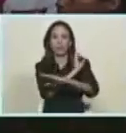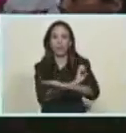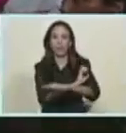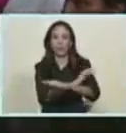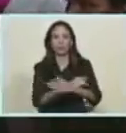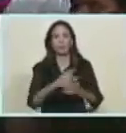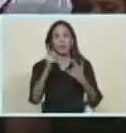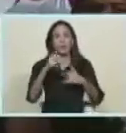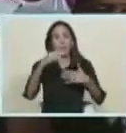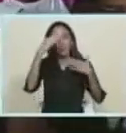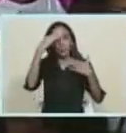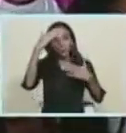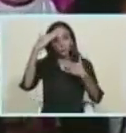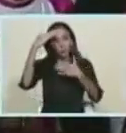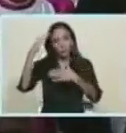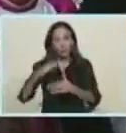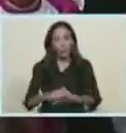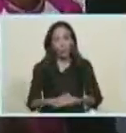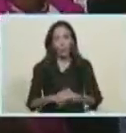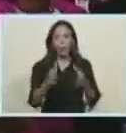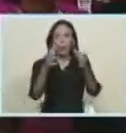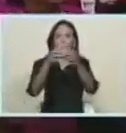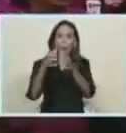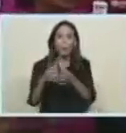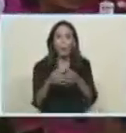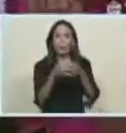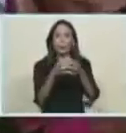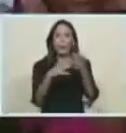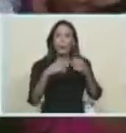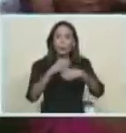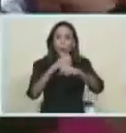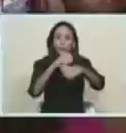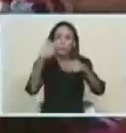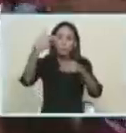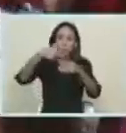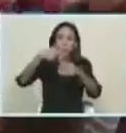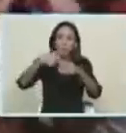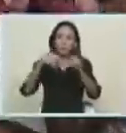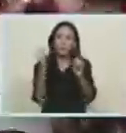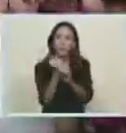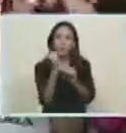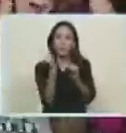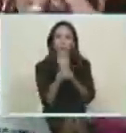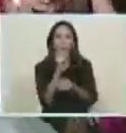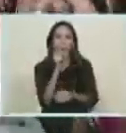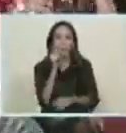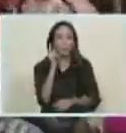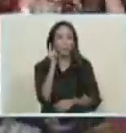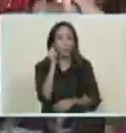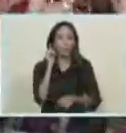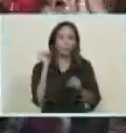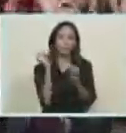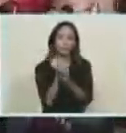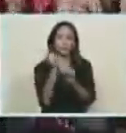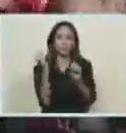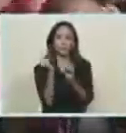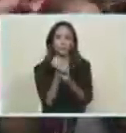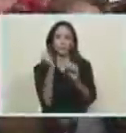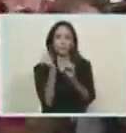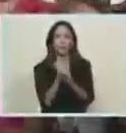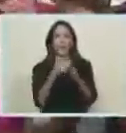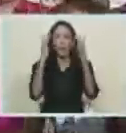darle un saludo a la clase obrera petrolera, a los trabajadores, a las trabajadoras, a